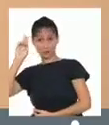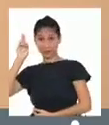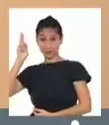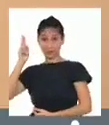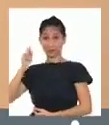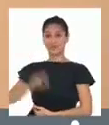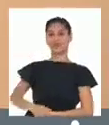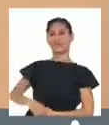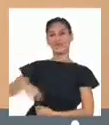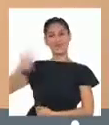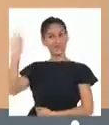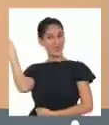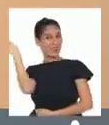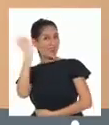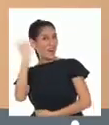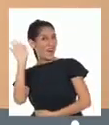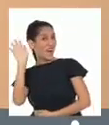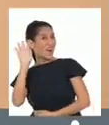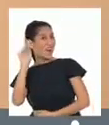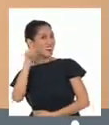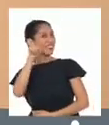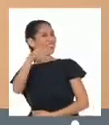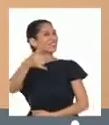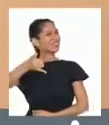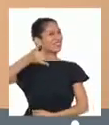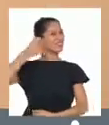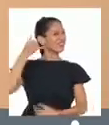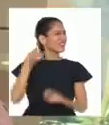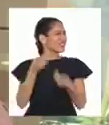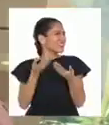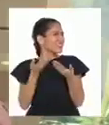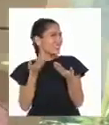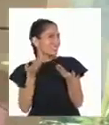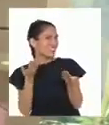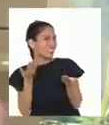Hola, ¿a qué se debe esta llamada?